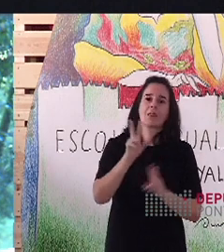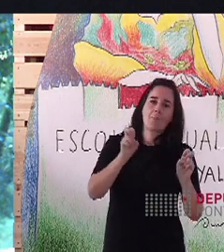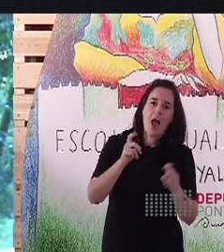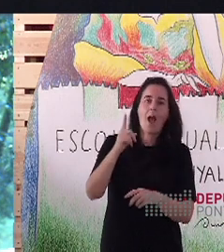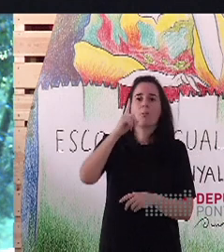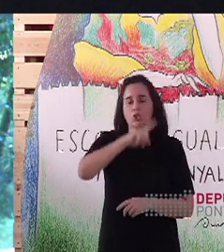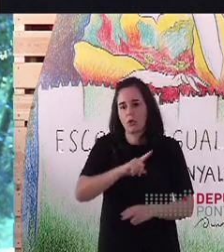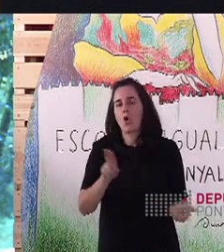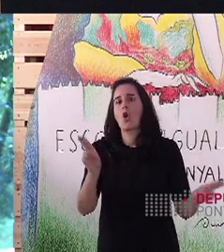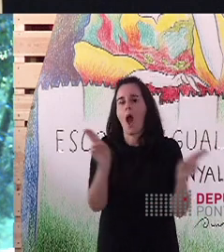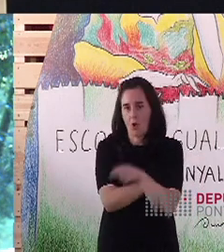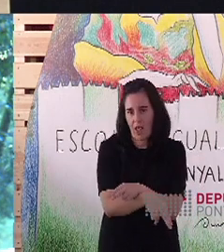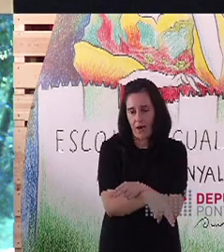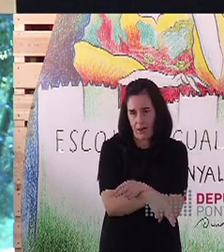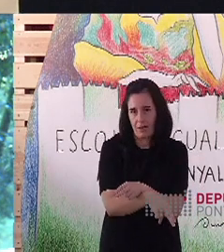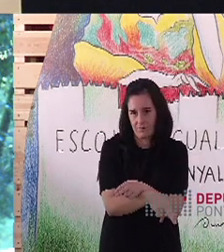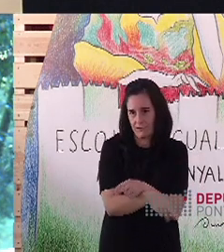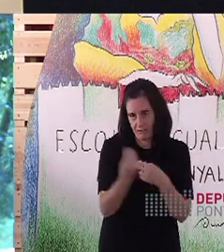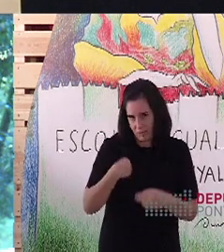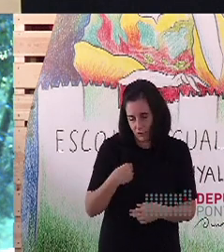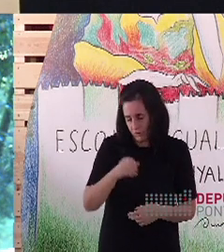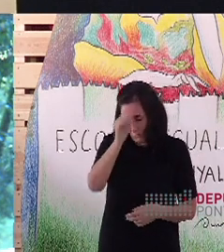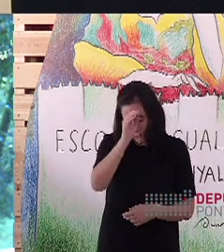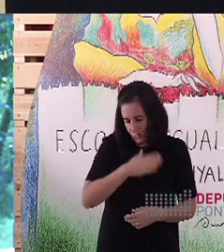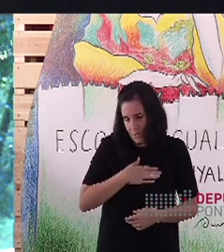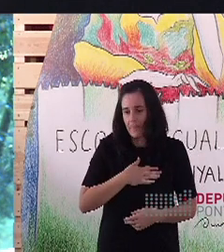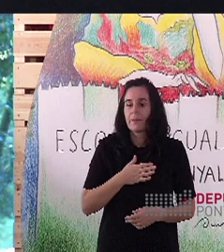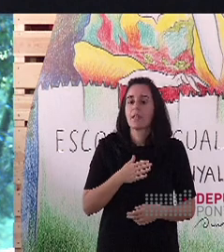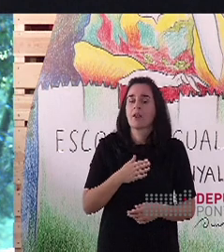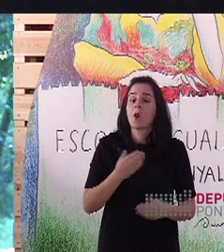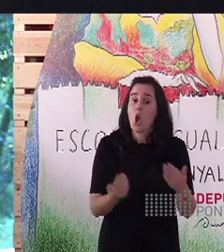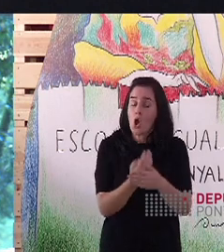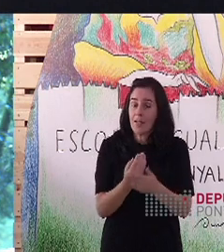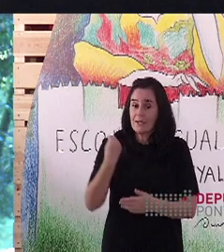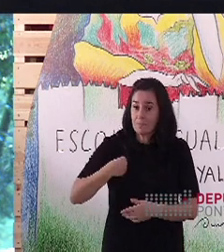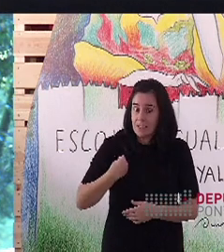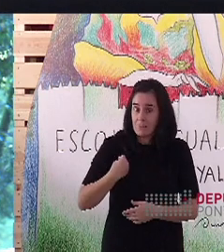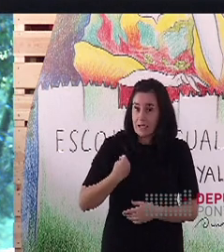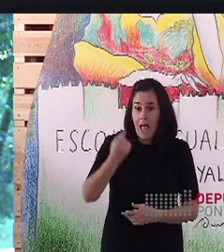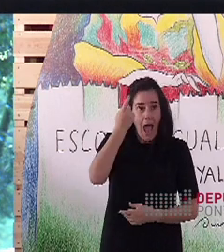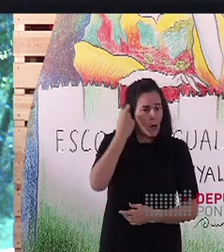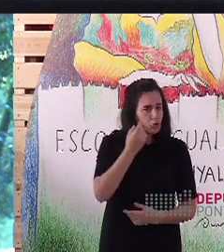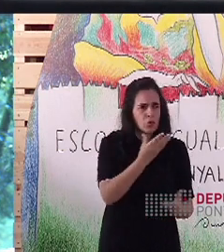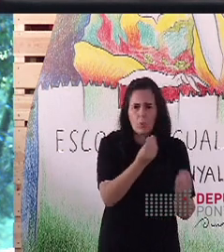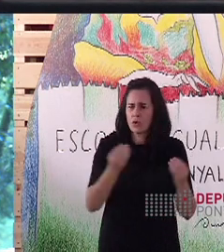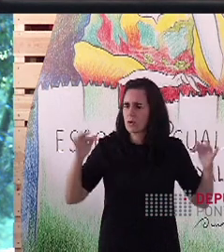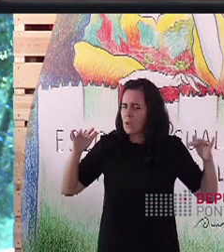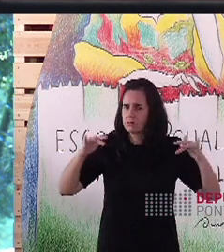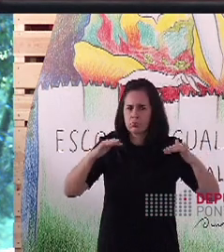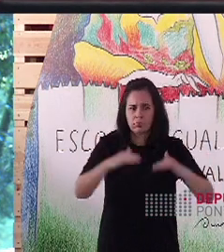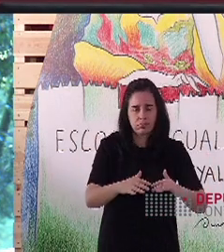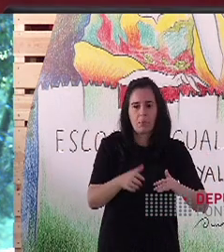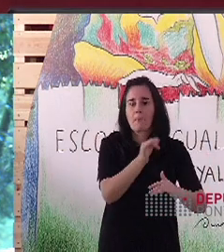como no podía ser, por supuesto, de otra manera. Fueron unas jornadas que tuvieron muchísimo alumnado y que fueron sectores del